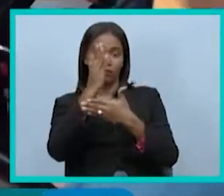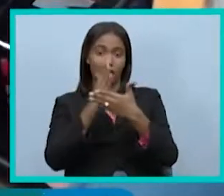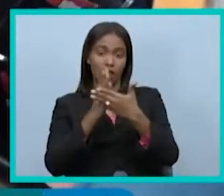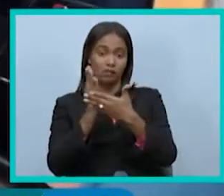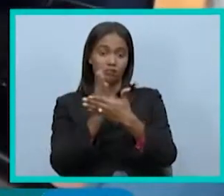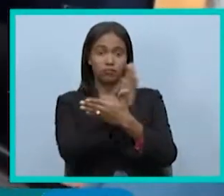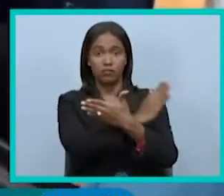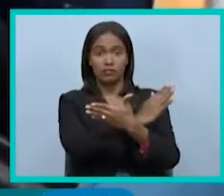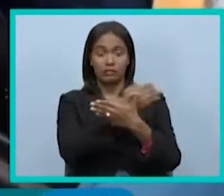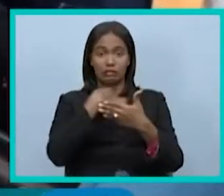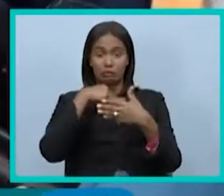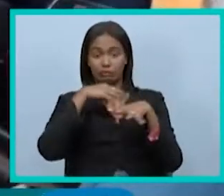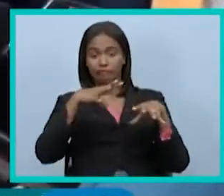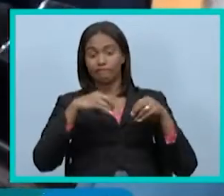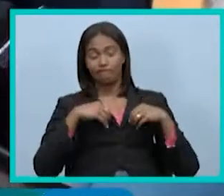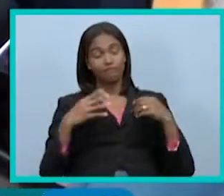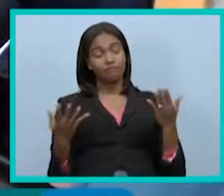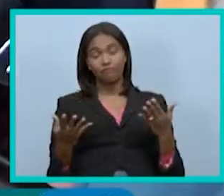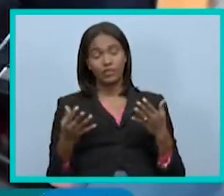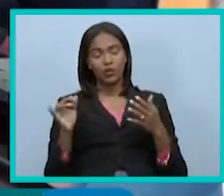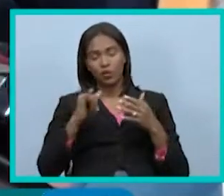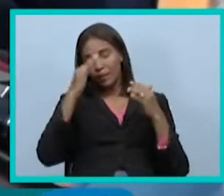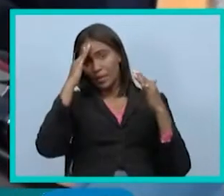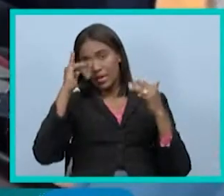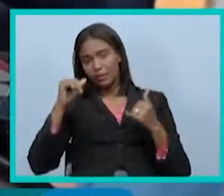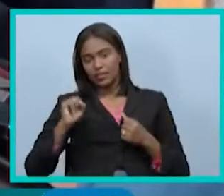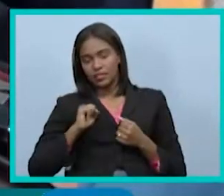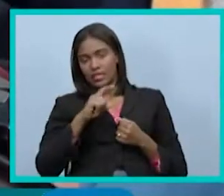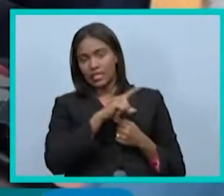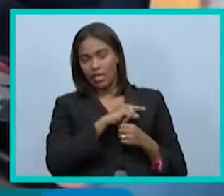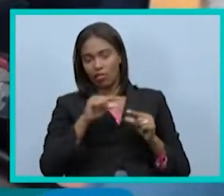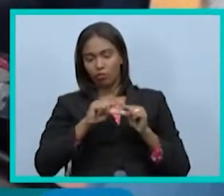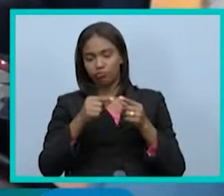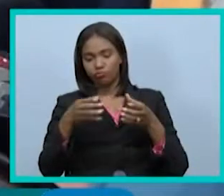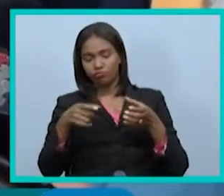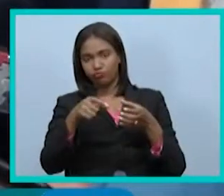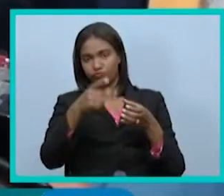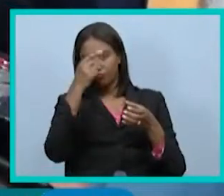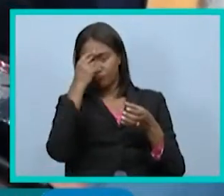cosas aprobadas, y esperamos que el Senado de la República